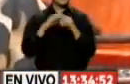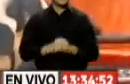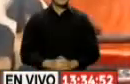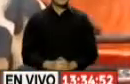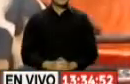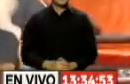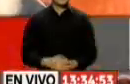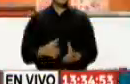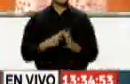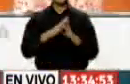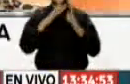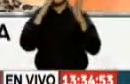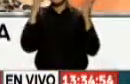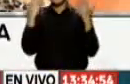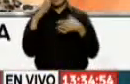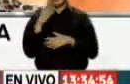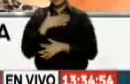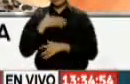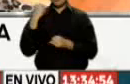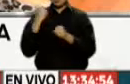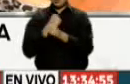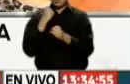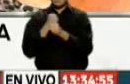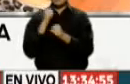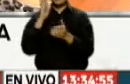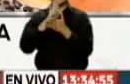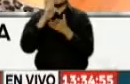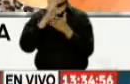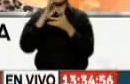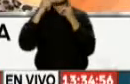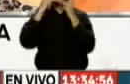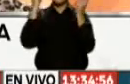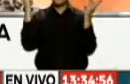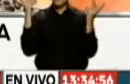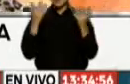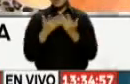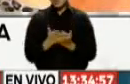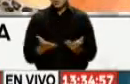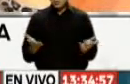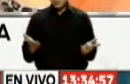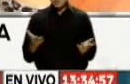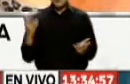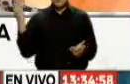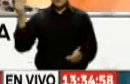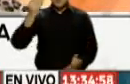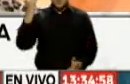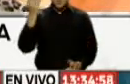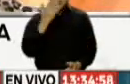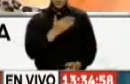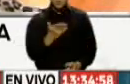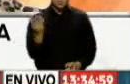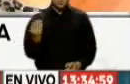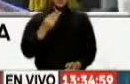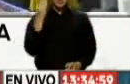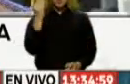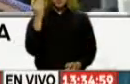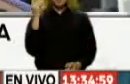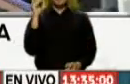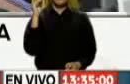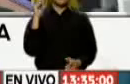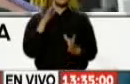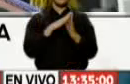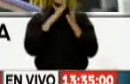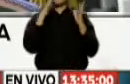Digo que he hecho bastante porque yo trabajé en escuelas fiscales donde la juventud llega de toda